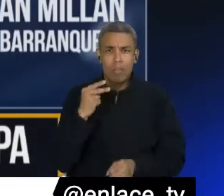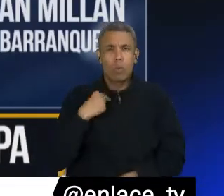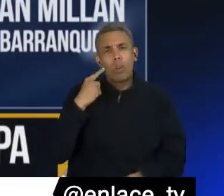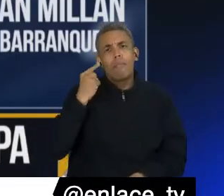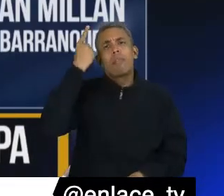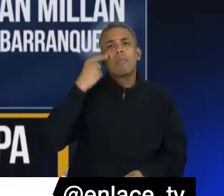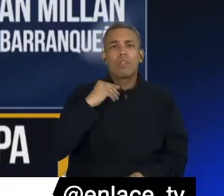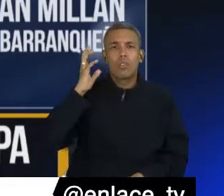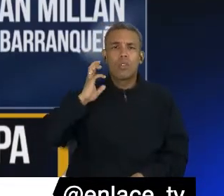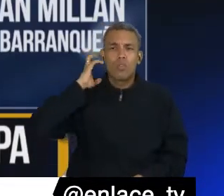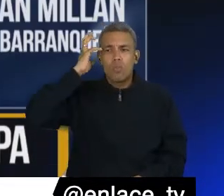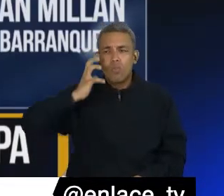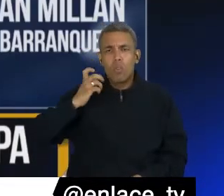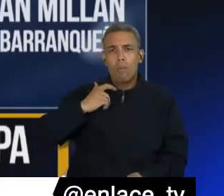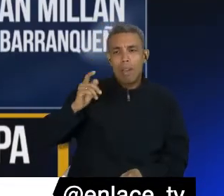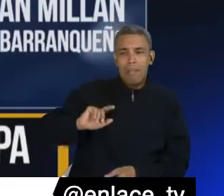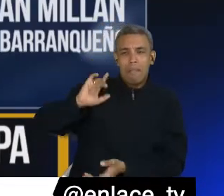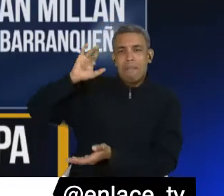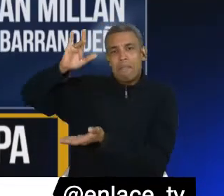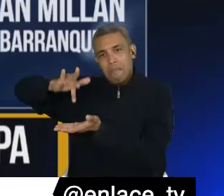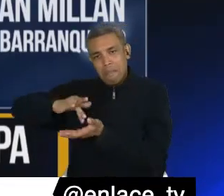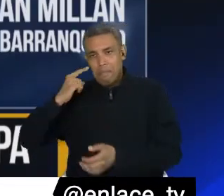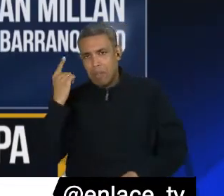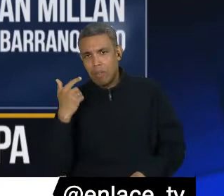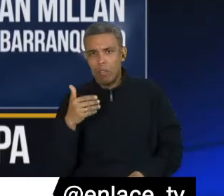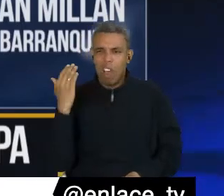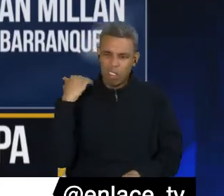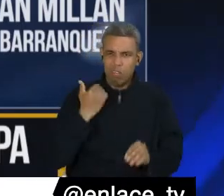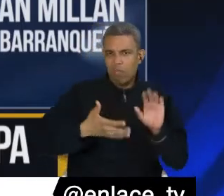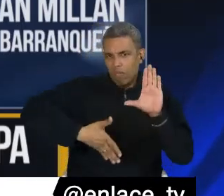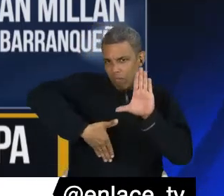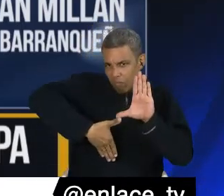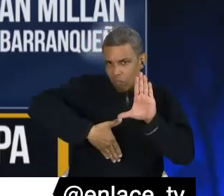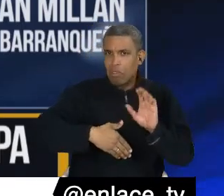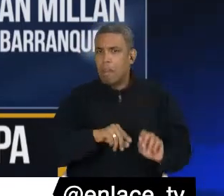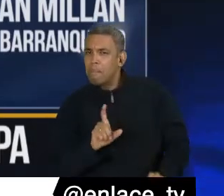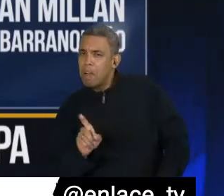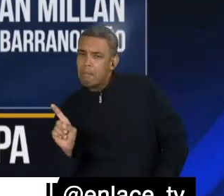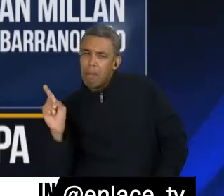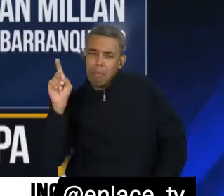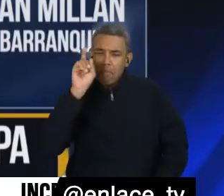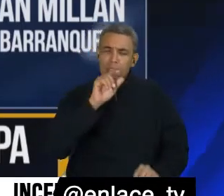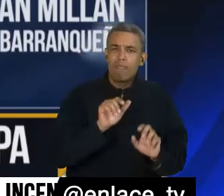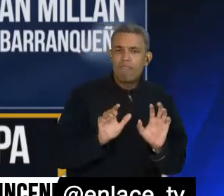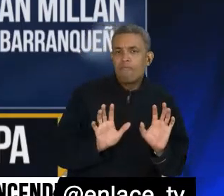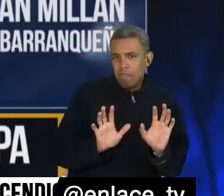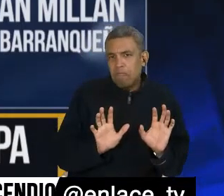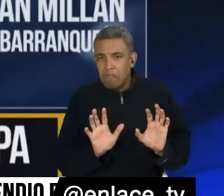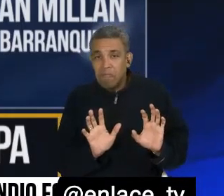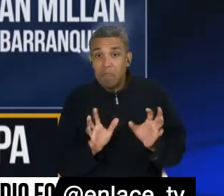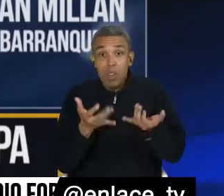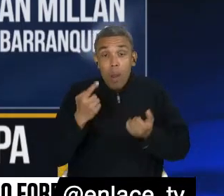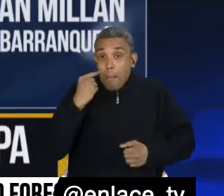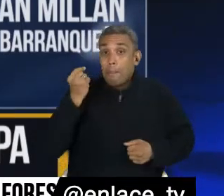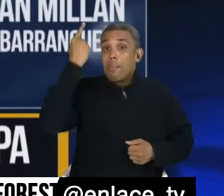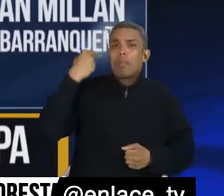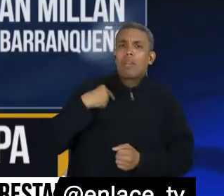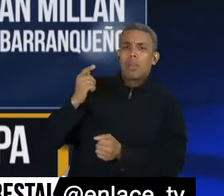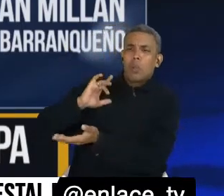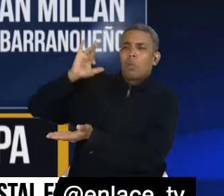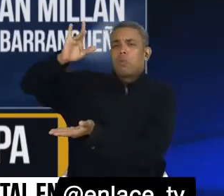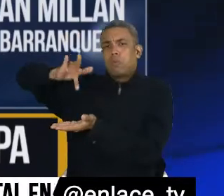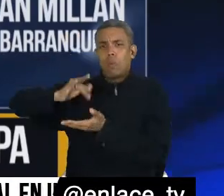Europa. Estaba en Sudamérica, Centroamérica, pero es la primera vez y es un sueño, la verdad que es un sueño que me había trazado desde